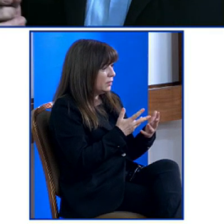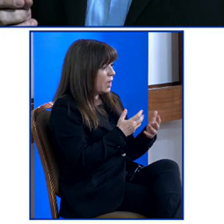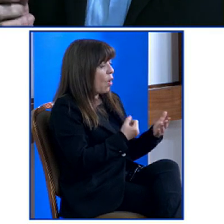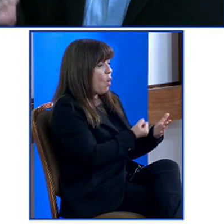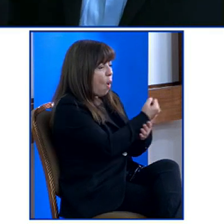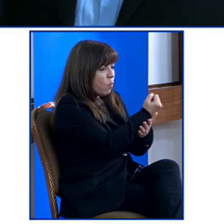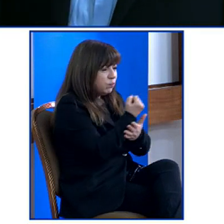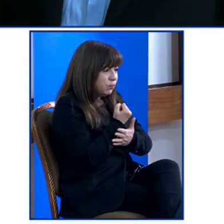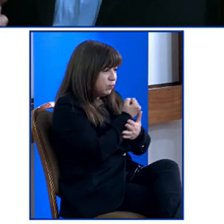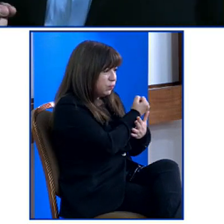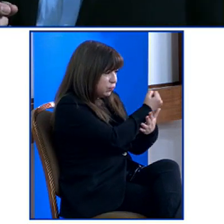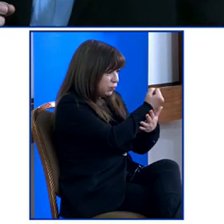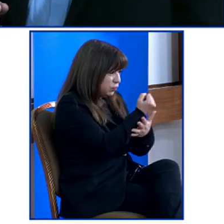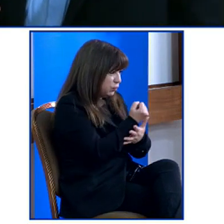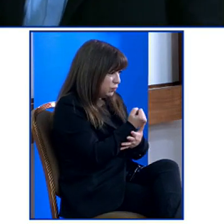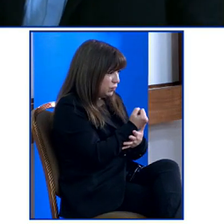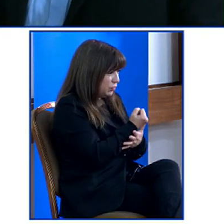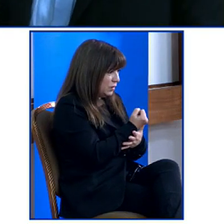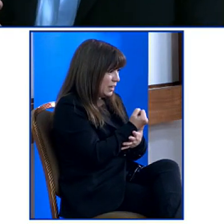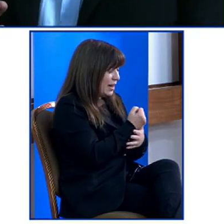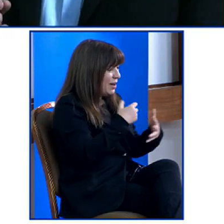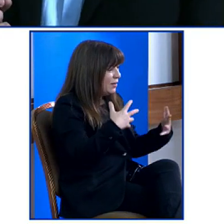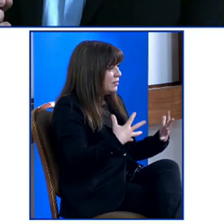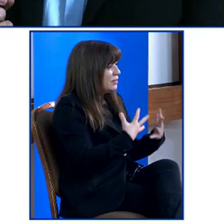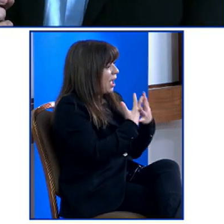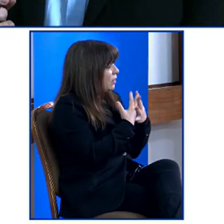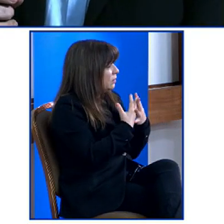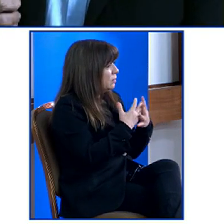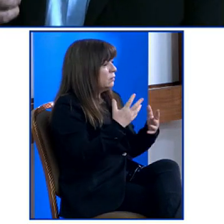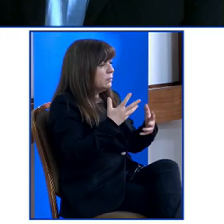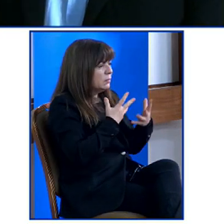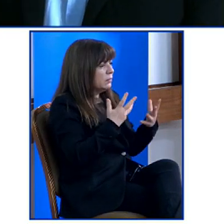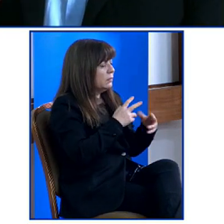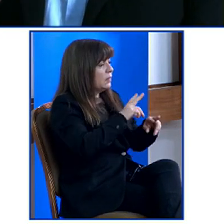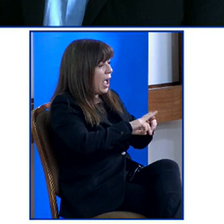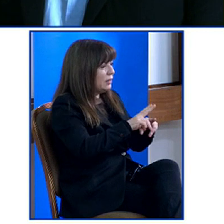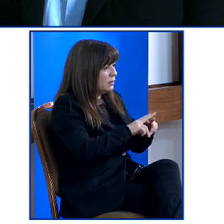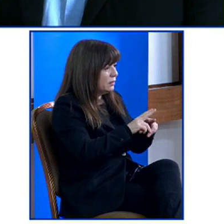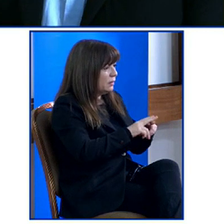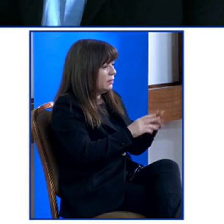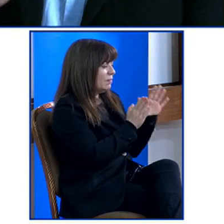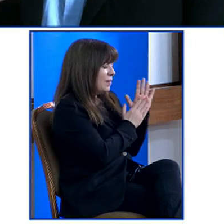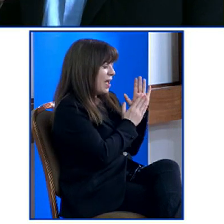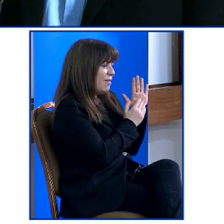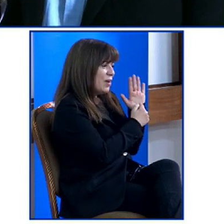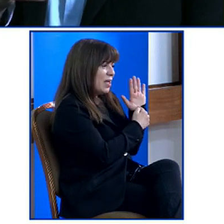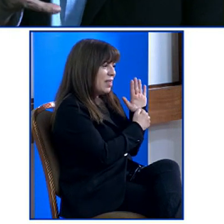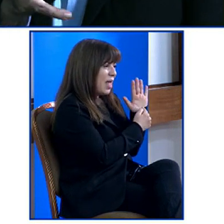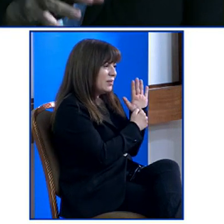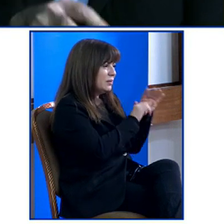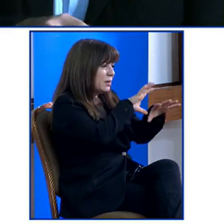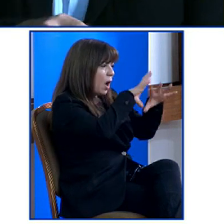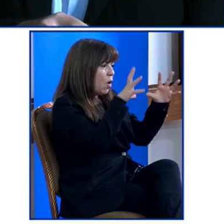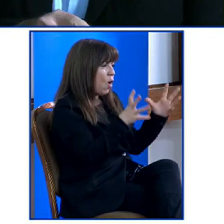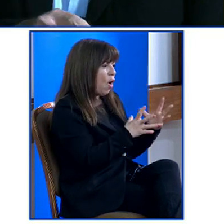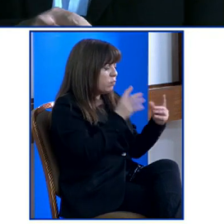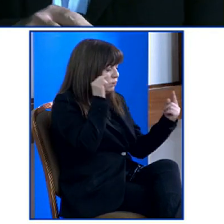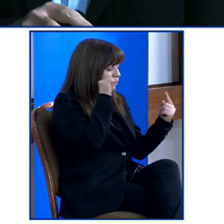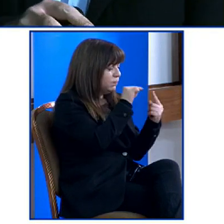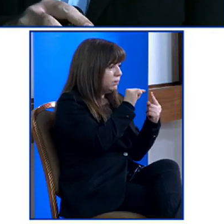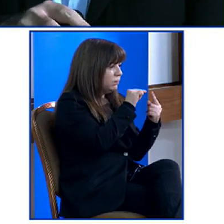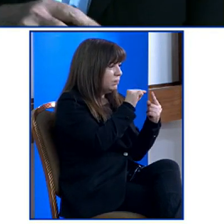la colaboración, la idea de esta red colaborativa, es generar evidencia a nivel global desde una perspectiva